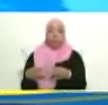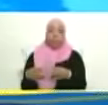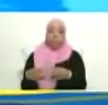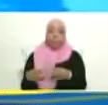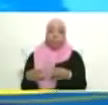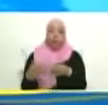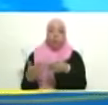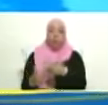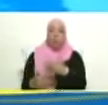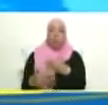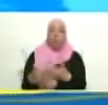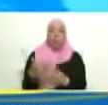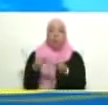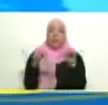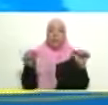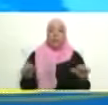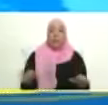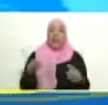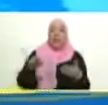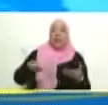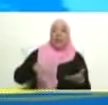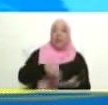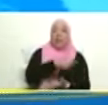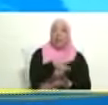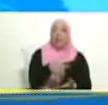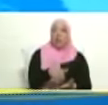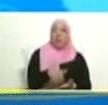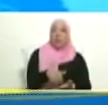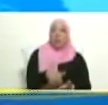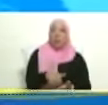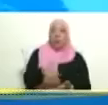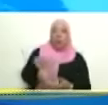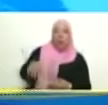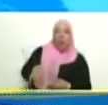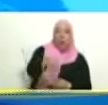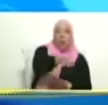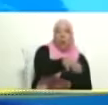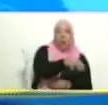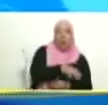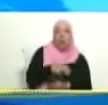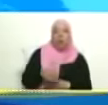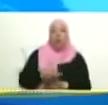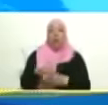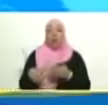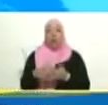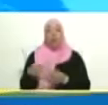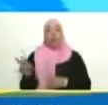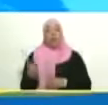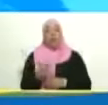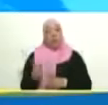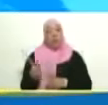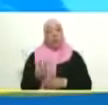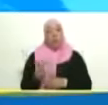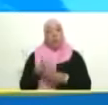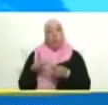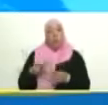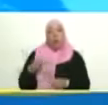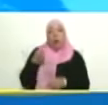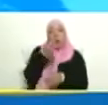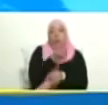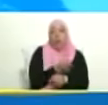Tenemos que crecer en un sistema de bomberos nacional poderoso, fuerte, que cubra todo el país. Y con los graduandos de